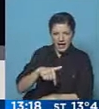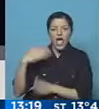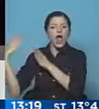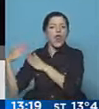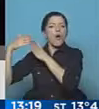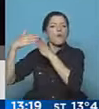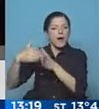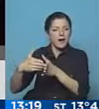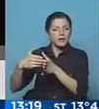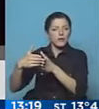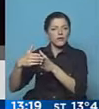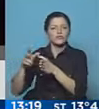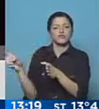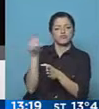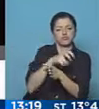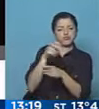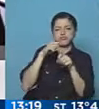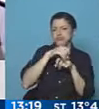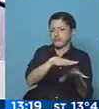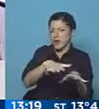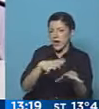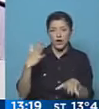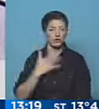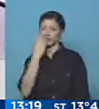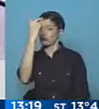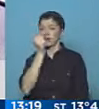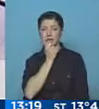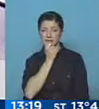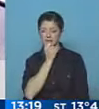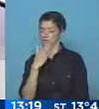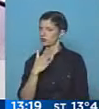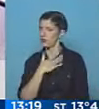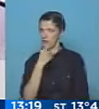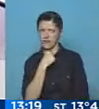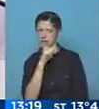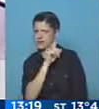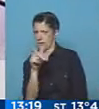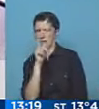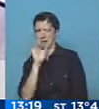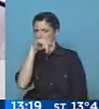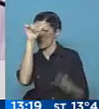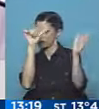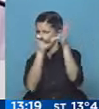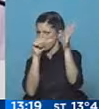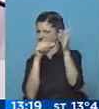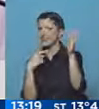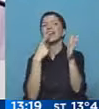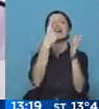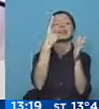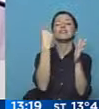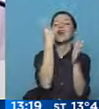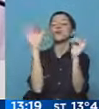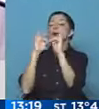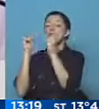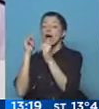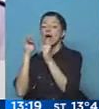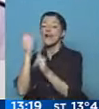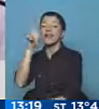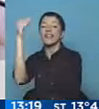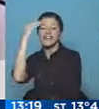barcos, somos un ejemplo. No quiero parecerme a nadie que le dice a una piba de 15